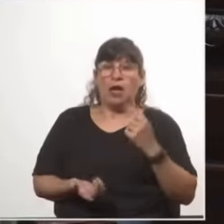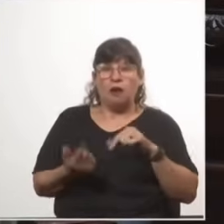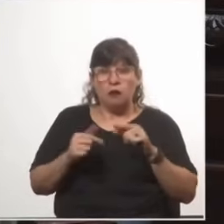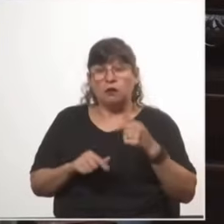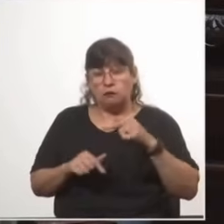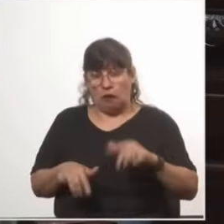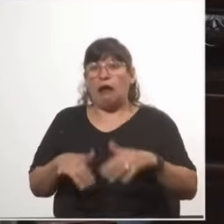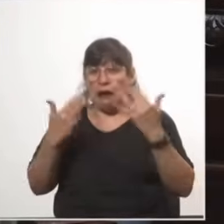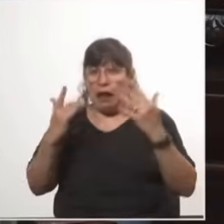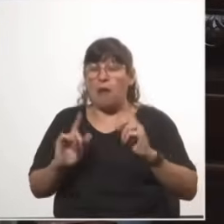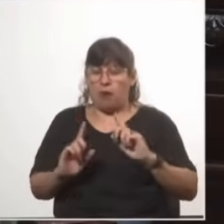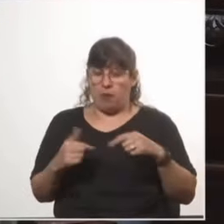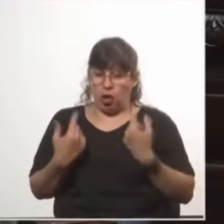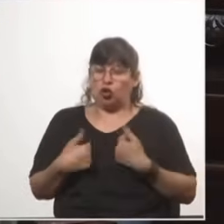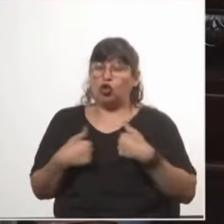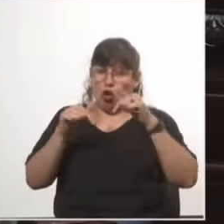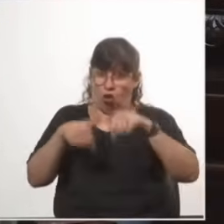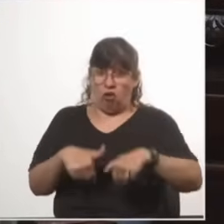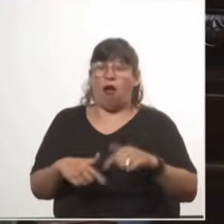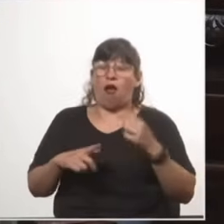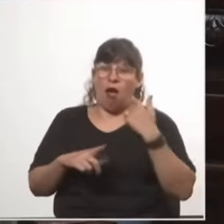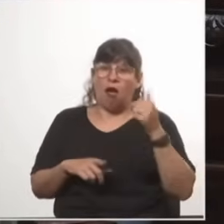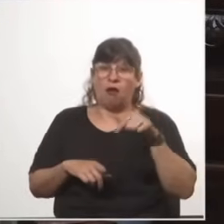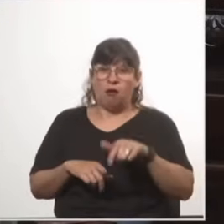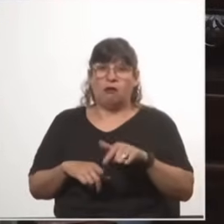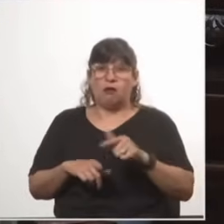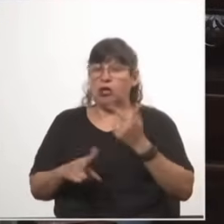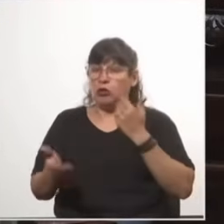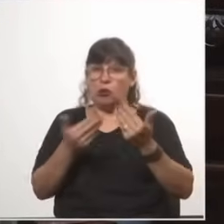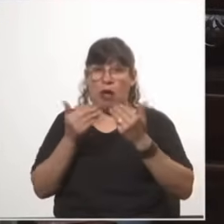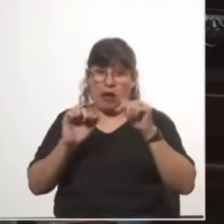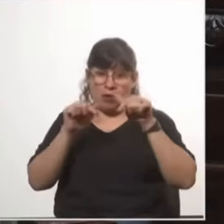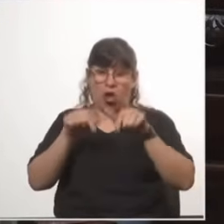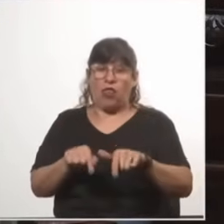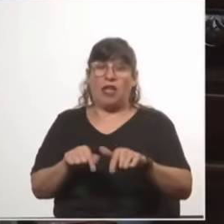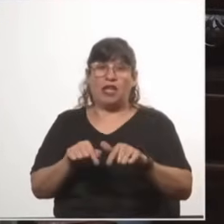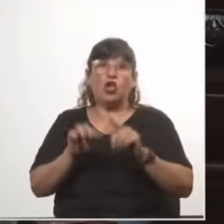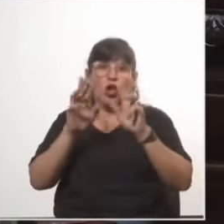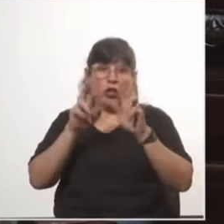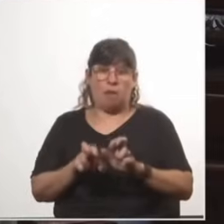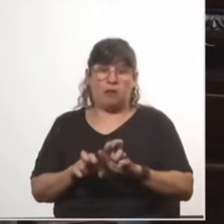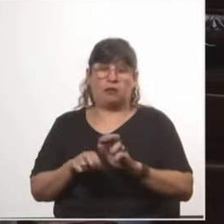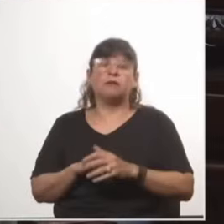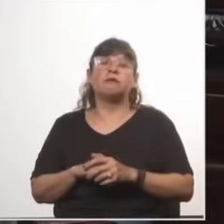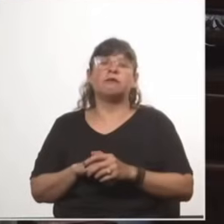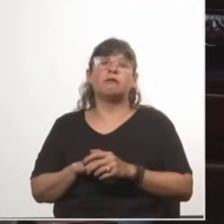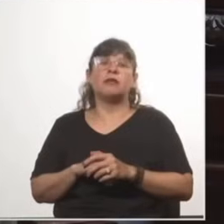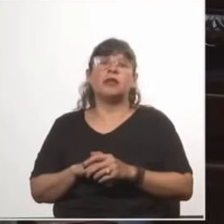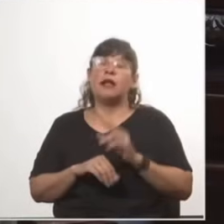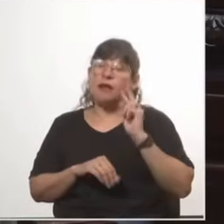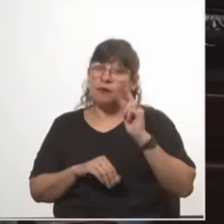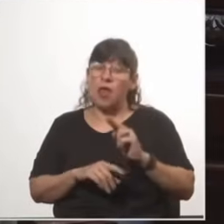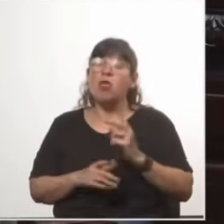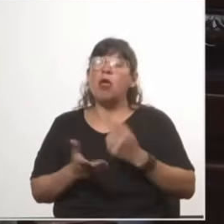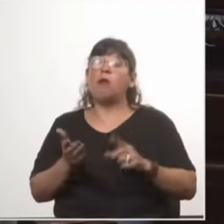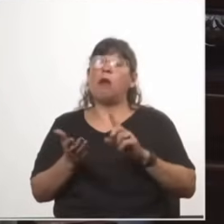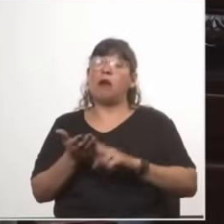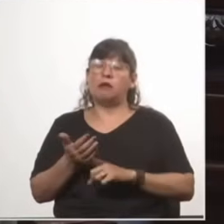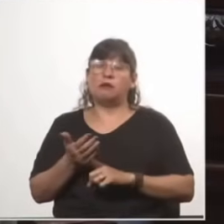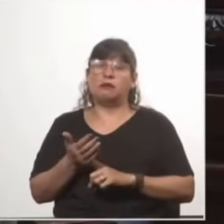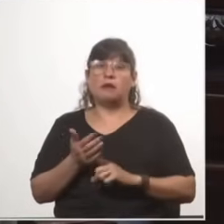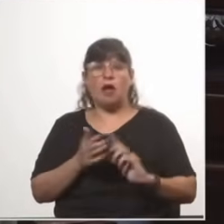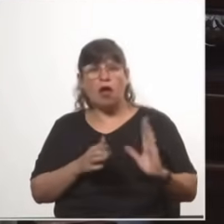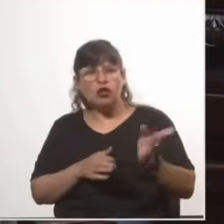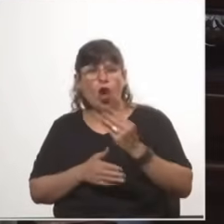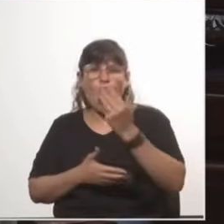suficientemente grave como para que nosotros hoy acá estemos hablando de estos temas, teniendo en cuenta que además toda